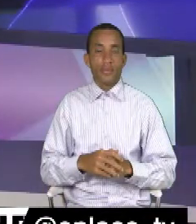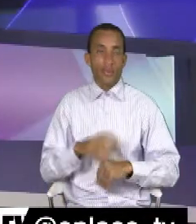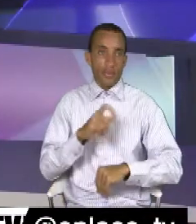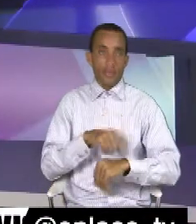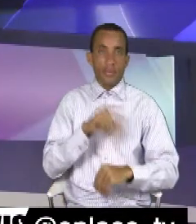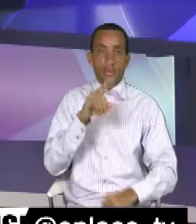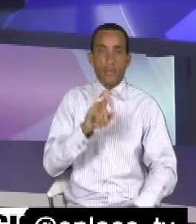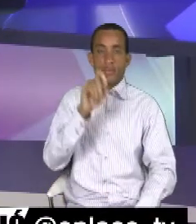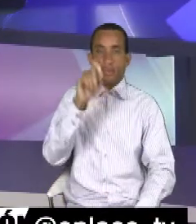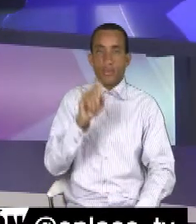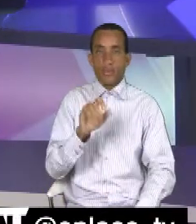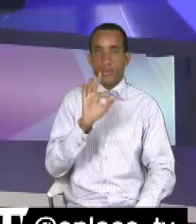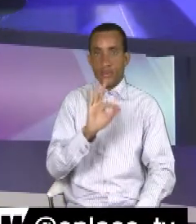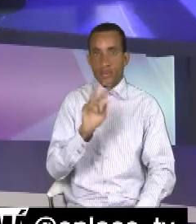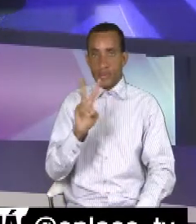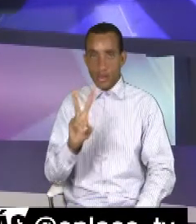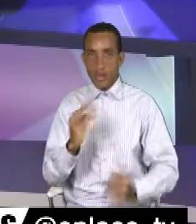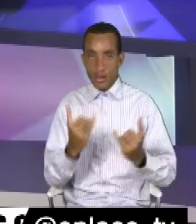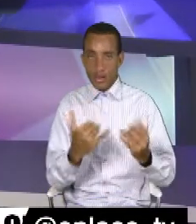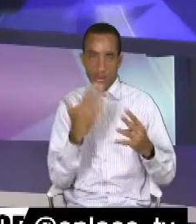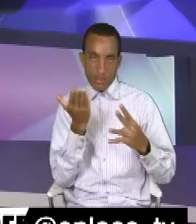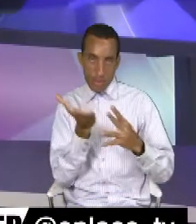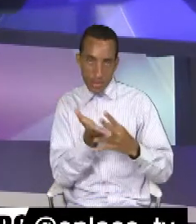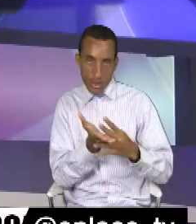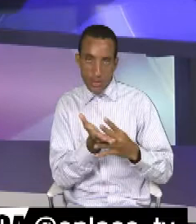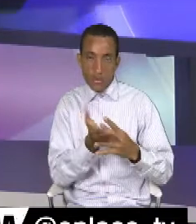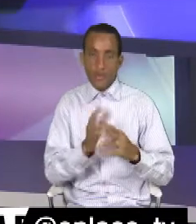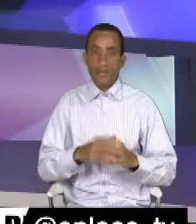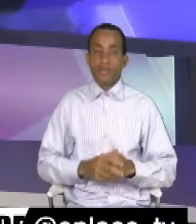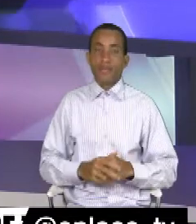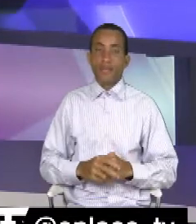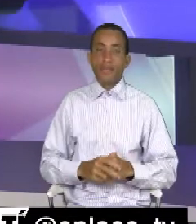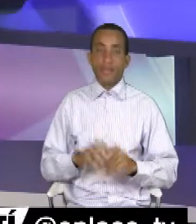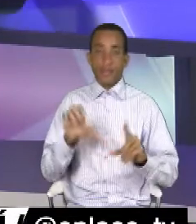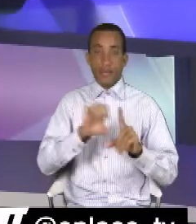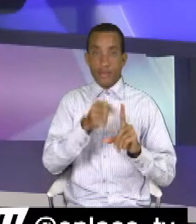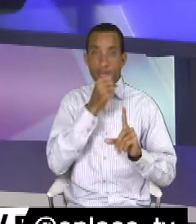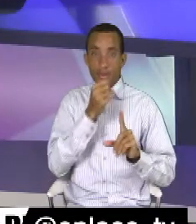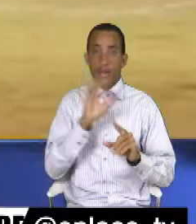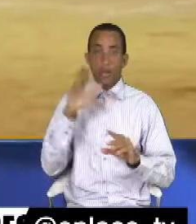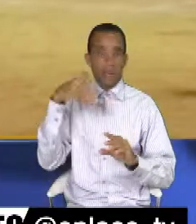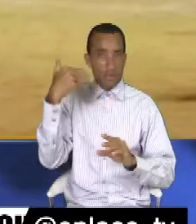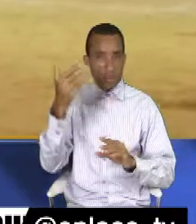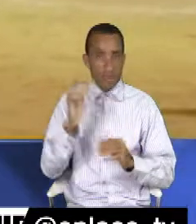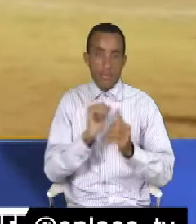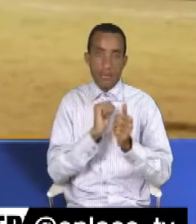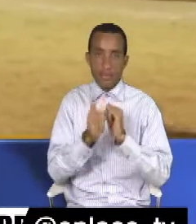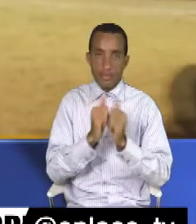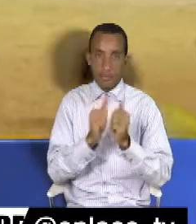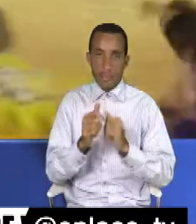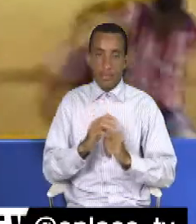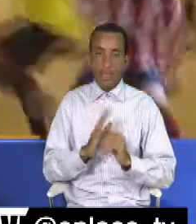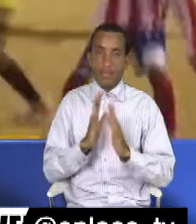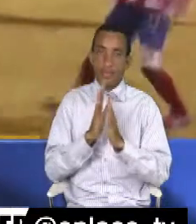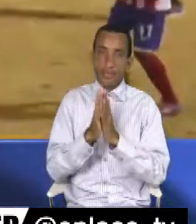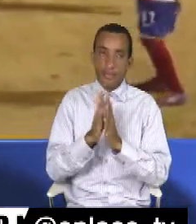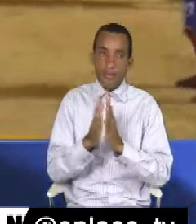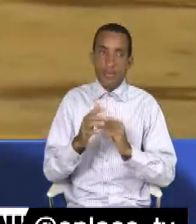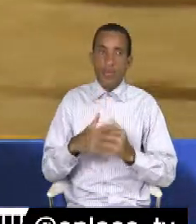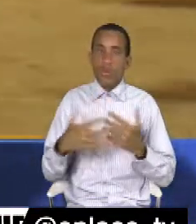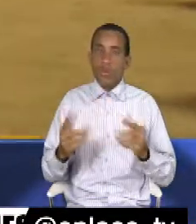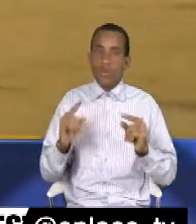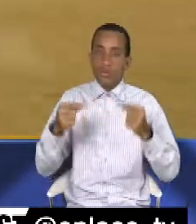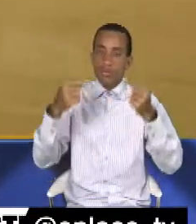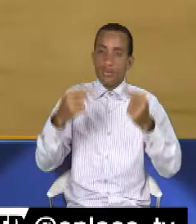6:32 minutos de la tarde, es momento de hacer una segunda pausa en Enlace Noticias. Al volver en deportes, espere detalles del campeonato